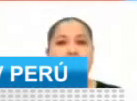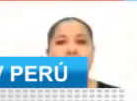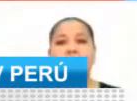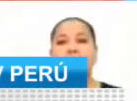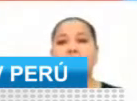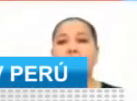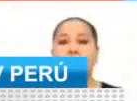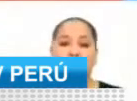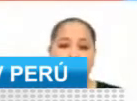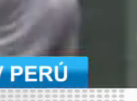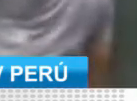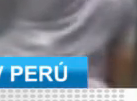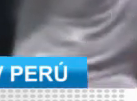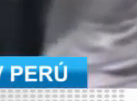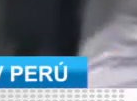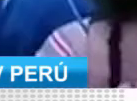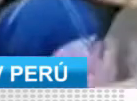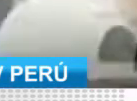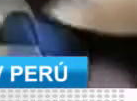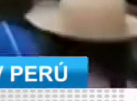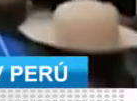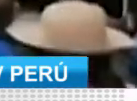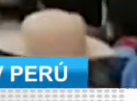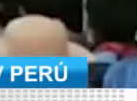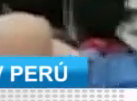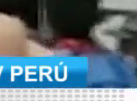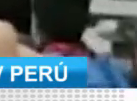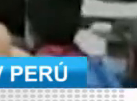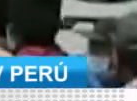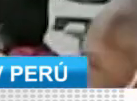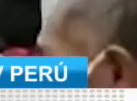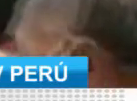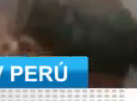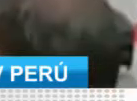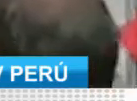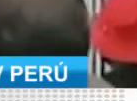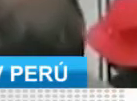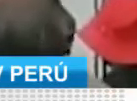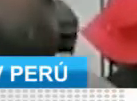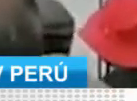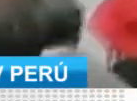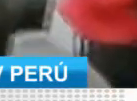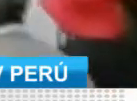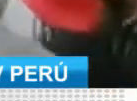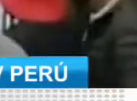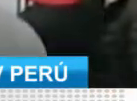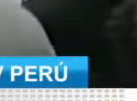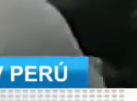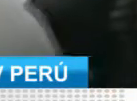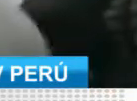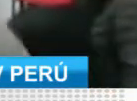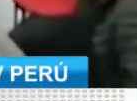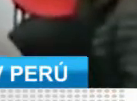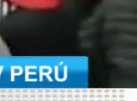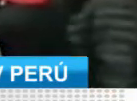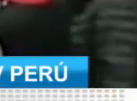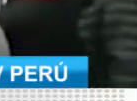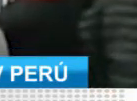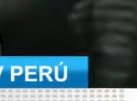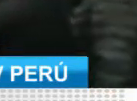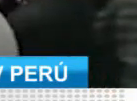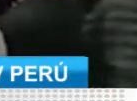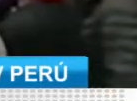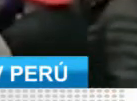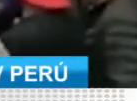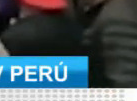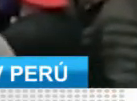700 soles. De ello, la ministra de Desarrollo e Inclusión Social explicó cómo sería la entrega de este